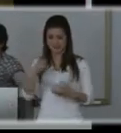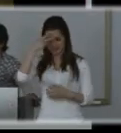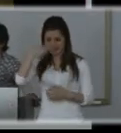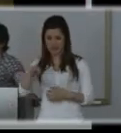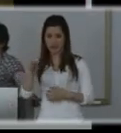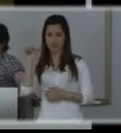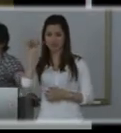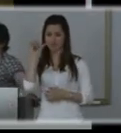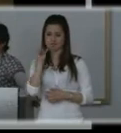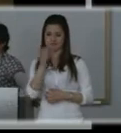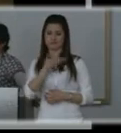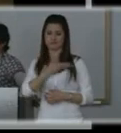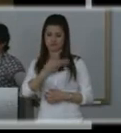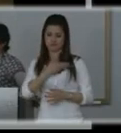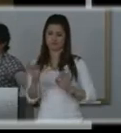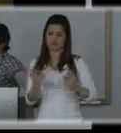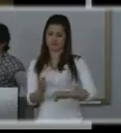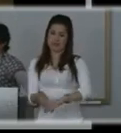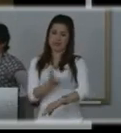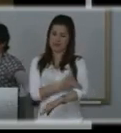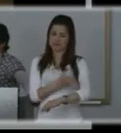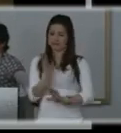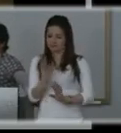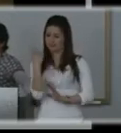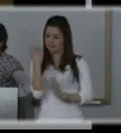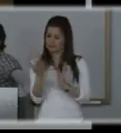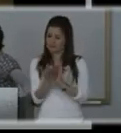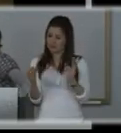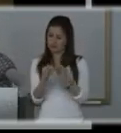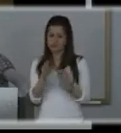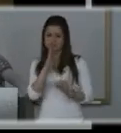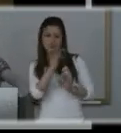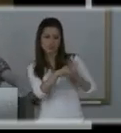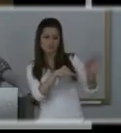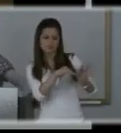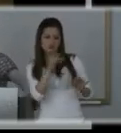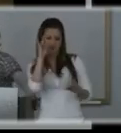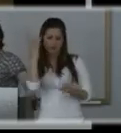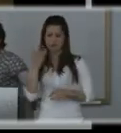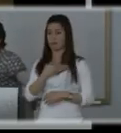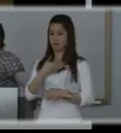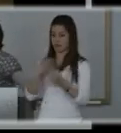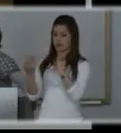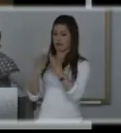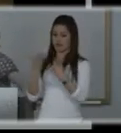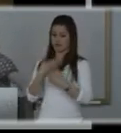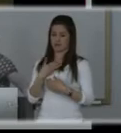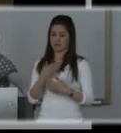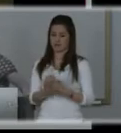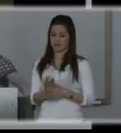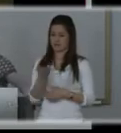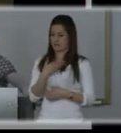está preparada. Pero todavía no. ¿Quién te explicó todo eso para que vos... Mi mamá. Toda mi